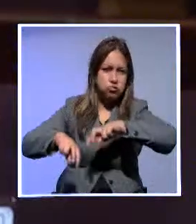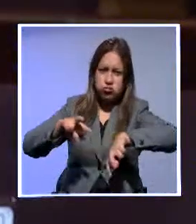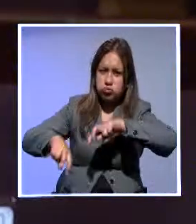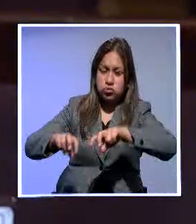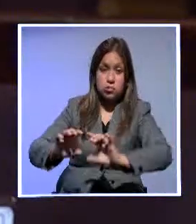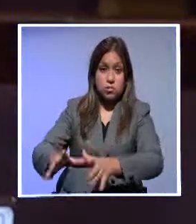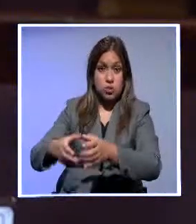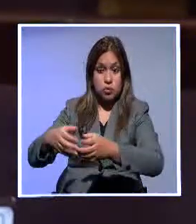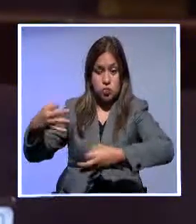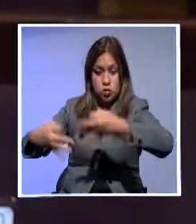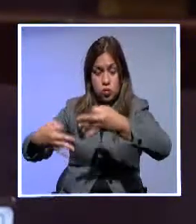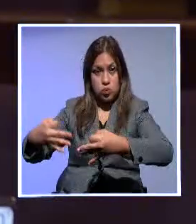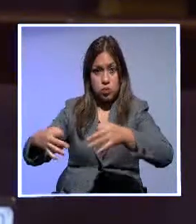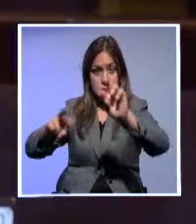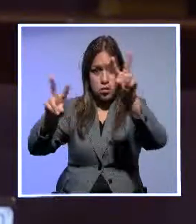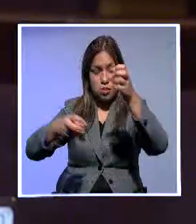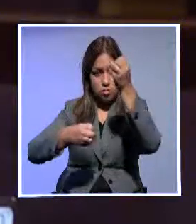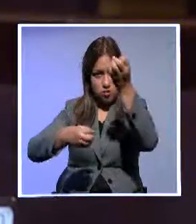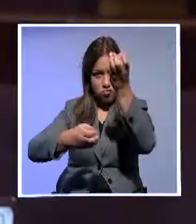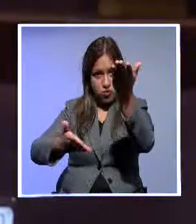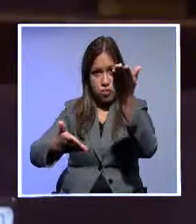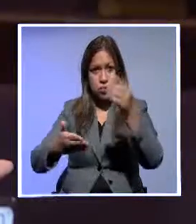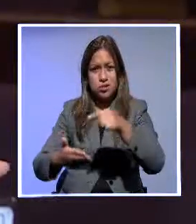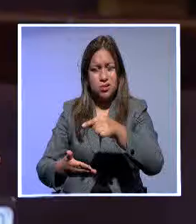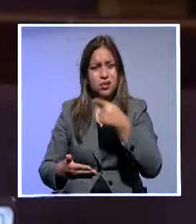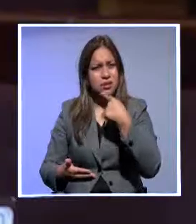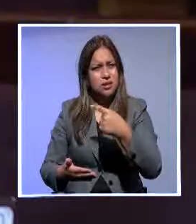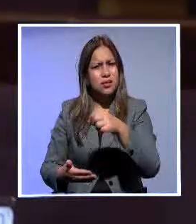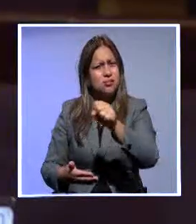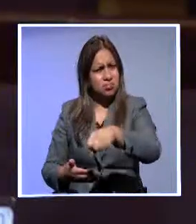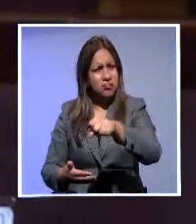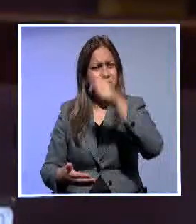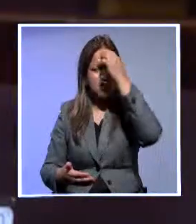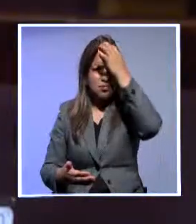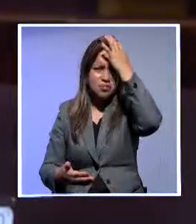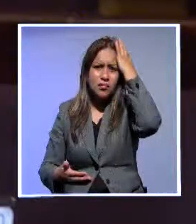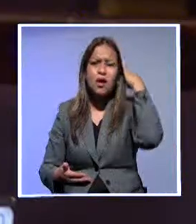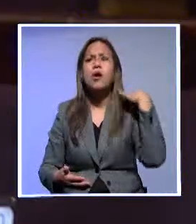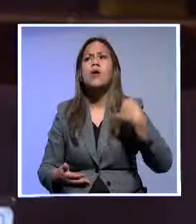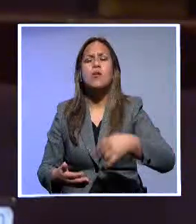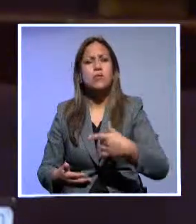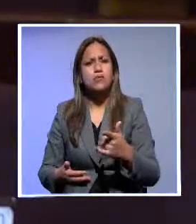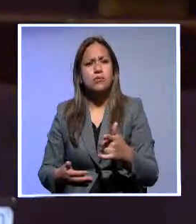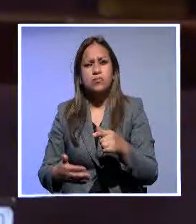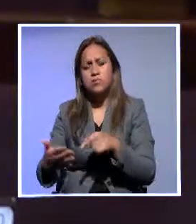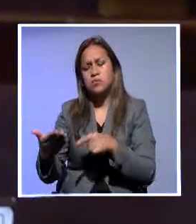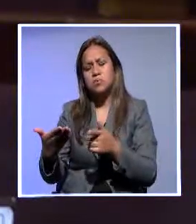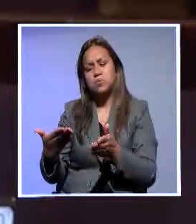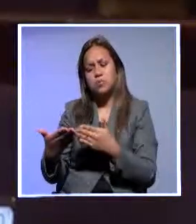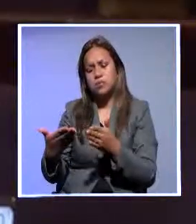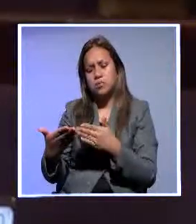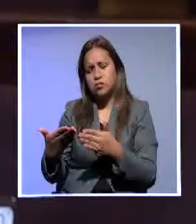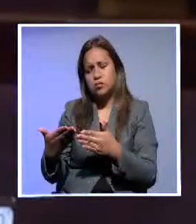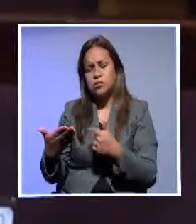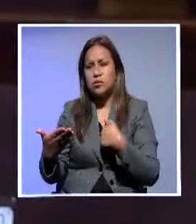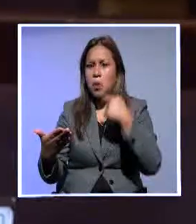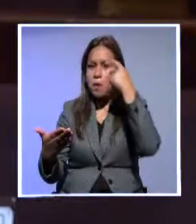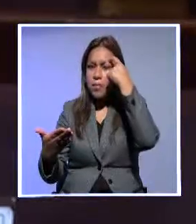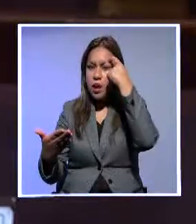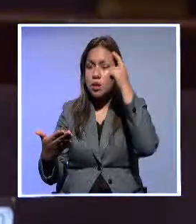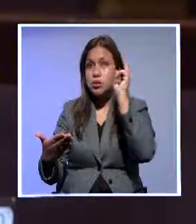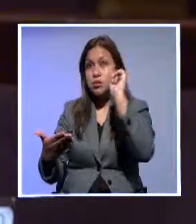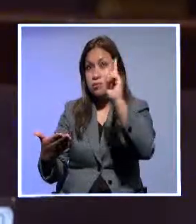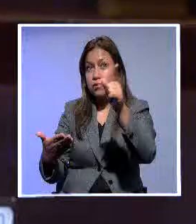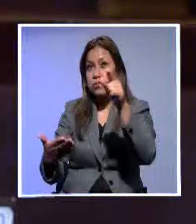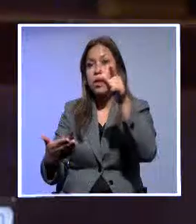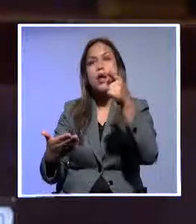comisión de justicia a través de su informe remite creo que se había elementos como para tomar medidas cautelares y esa es la parte que